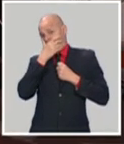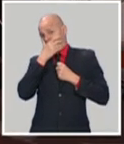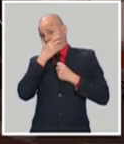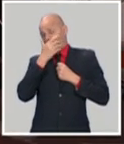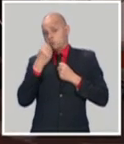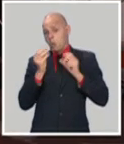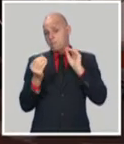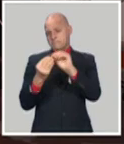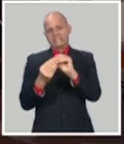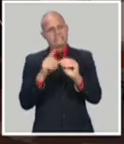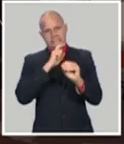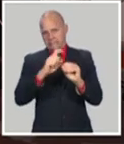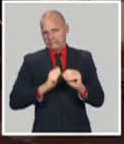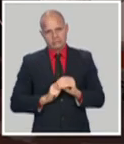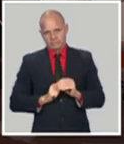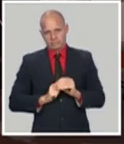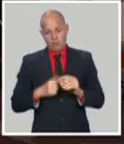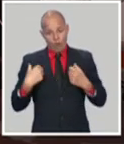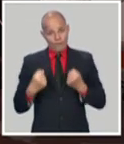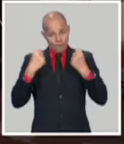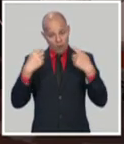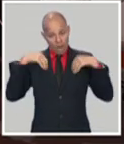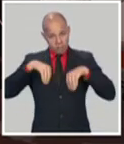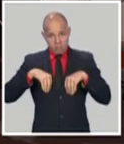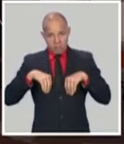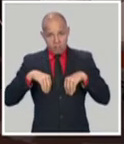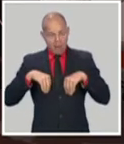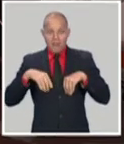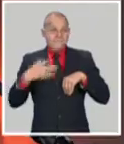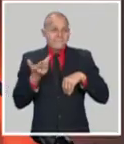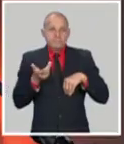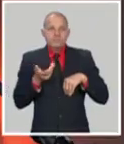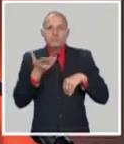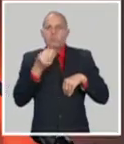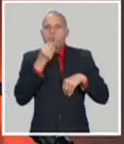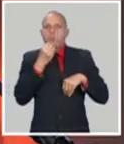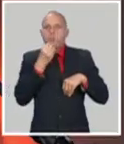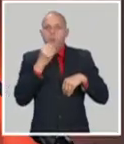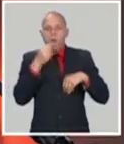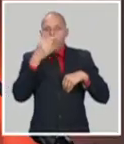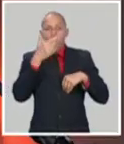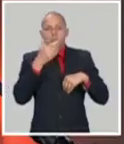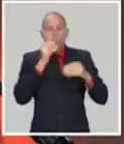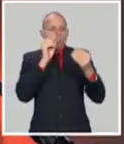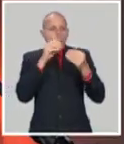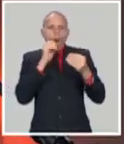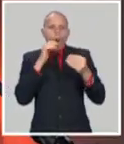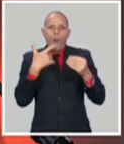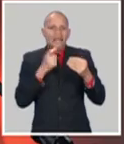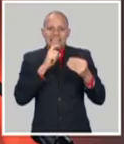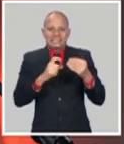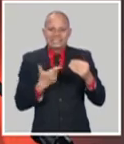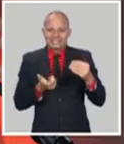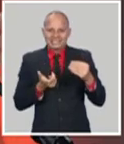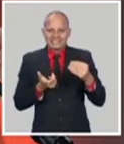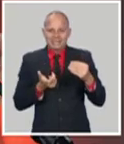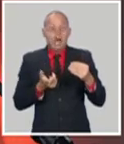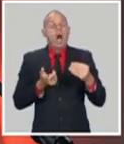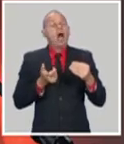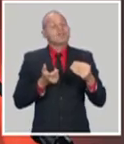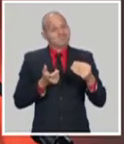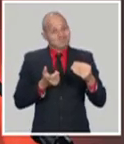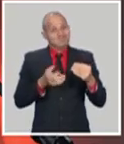aunque el virus tenga esa potencialidad. Y ahí me estoy uniendo a las palabras del ministro, tenemos que